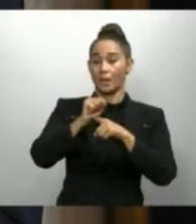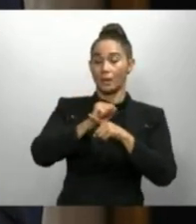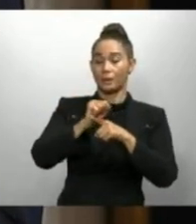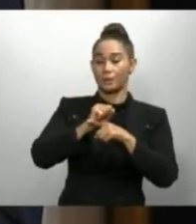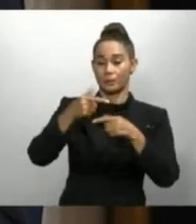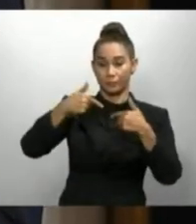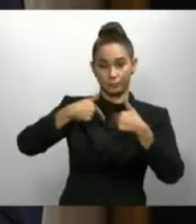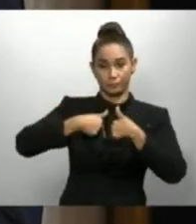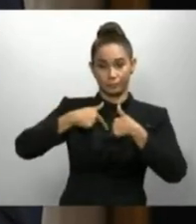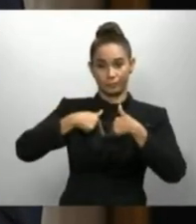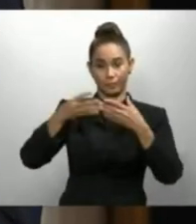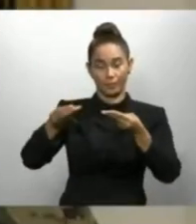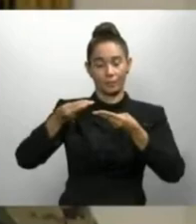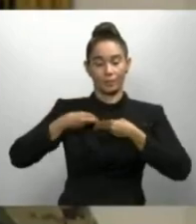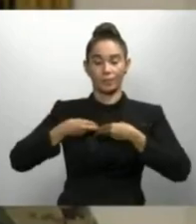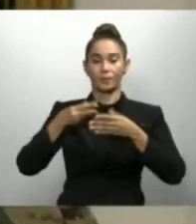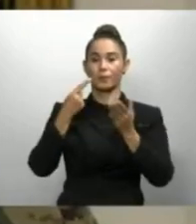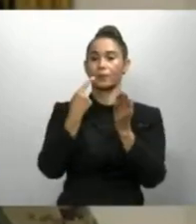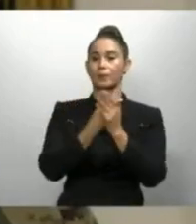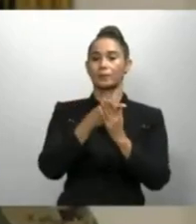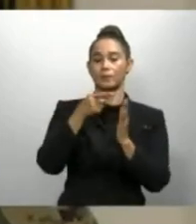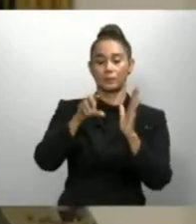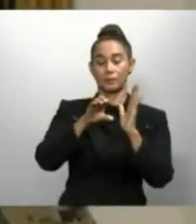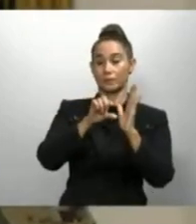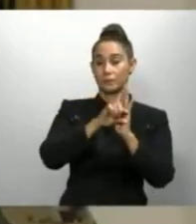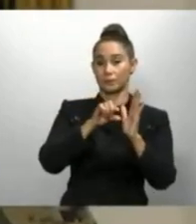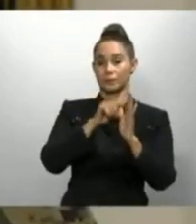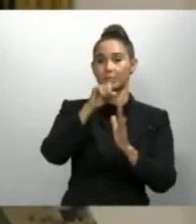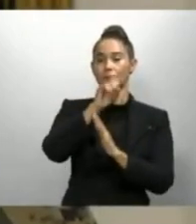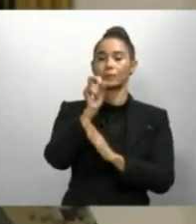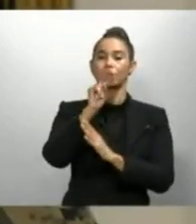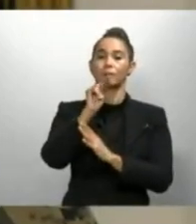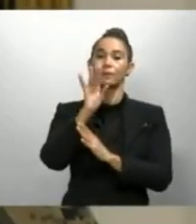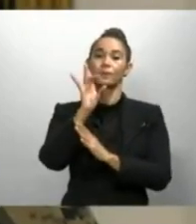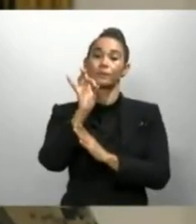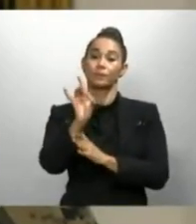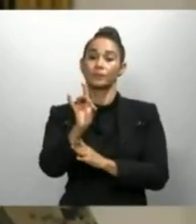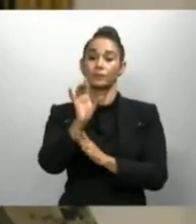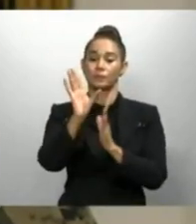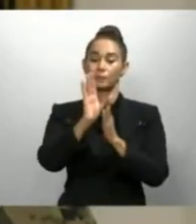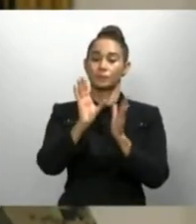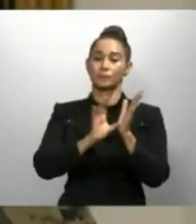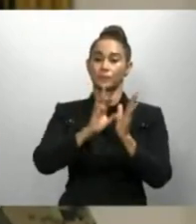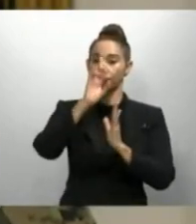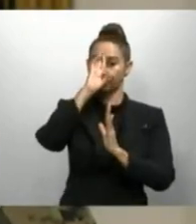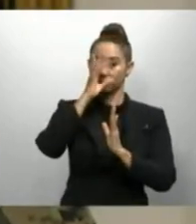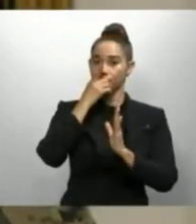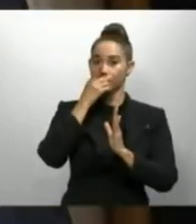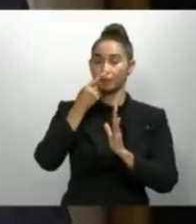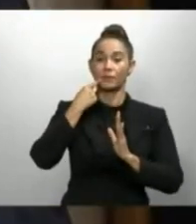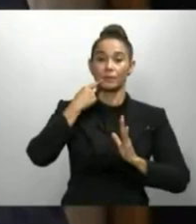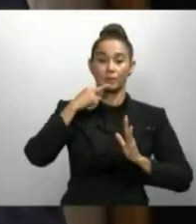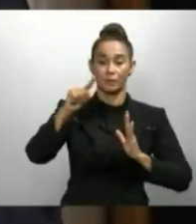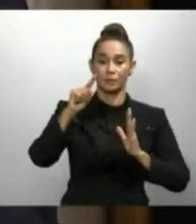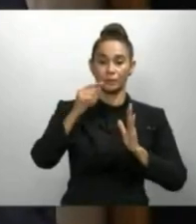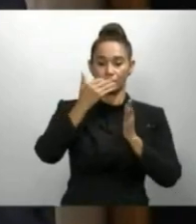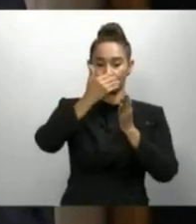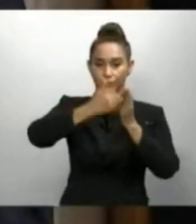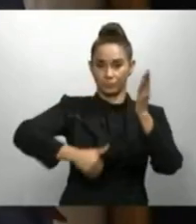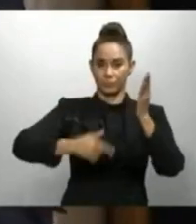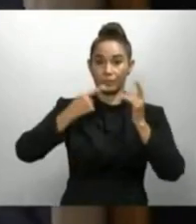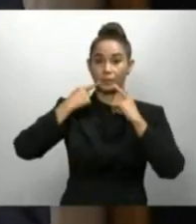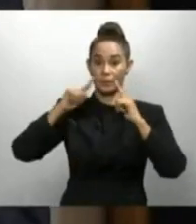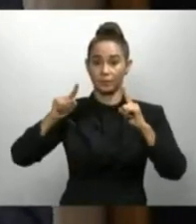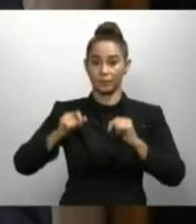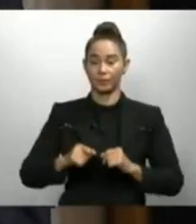que me confiere el artículo 128 de la Constitución de la República Dominicana, dicto el siguiente